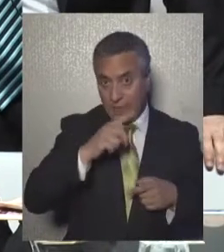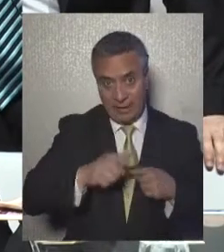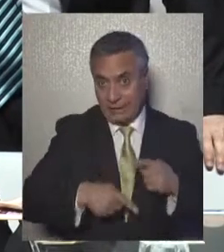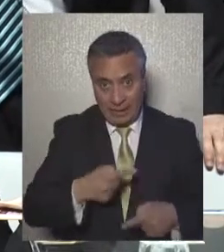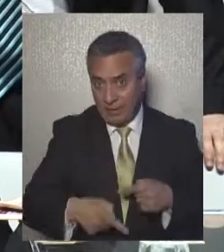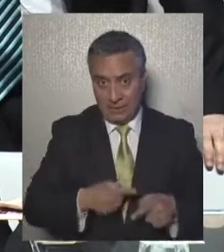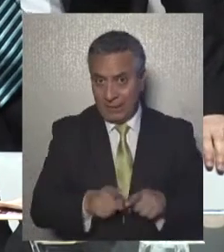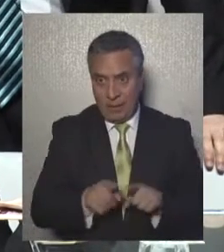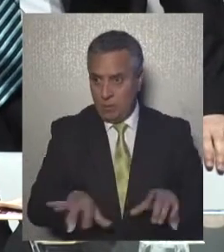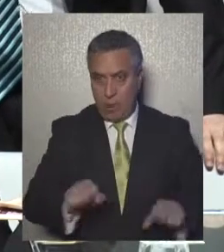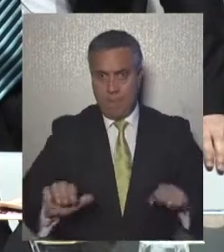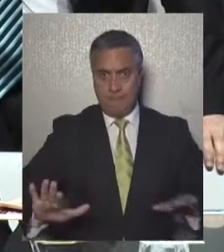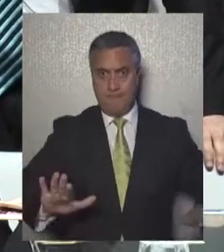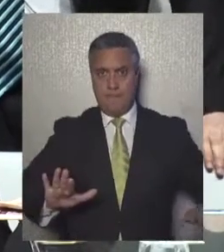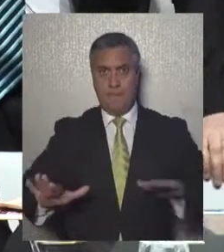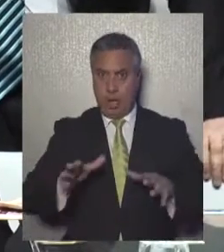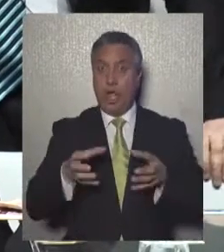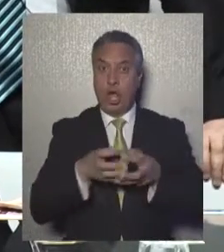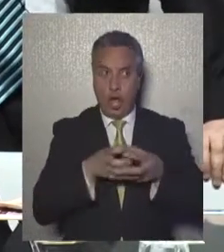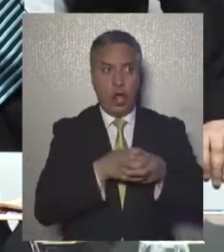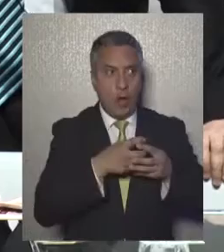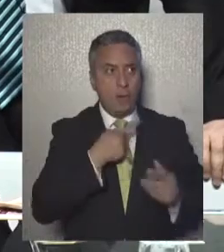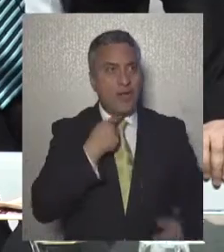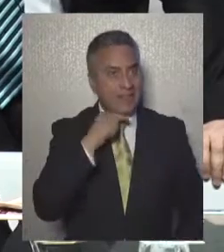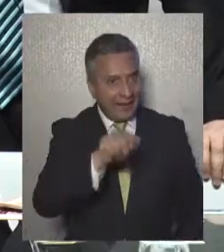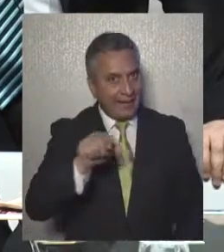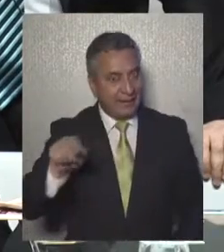también. Los grupos de interés.